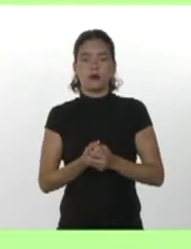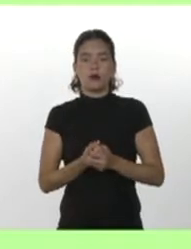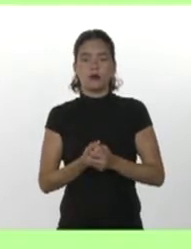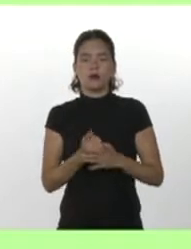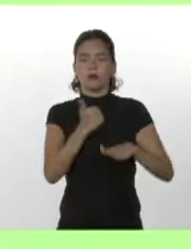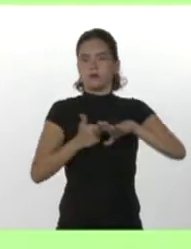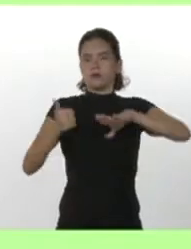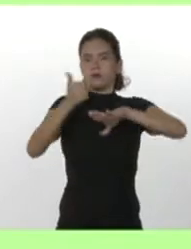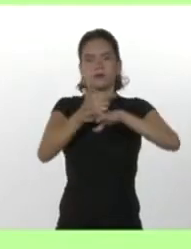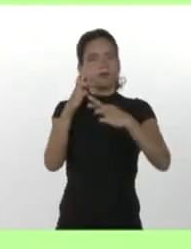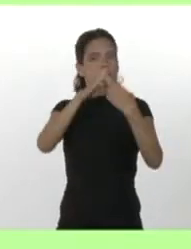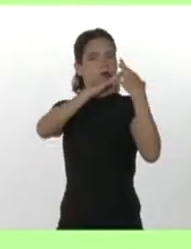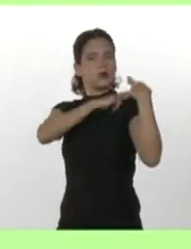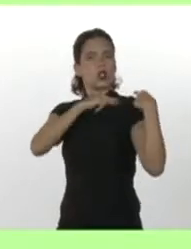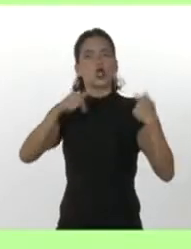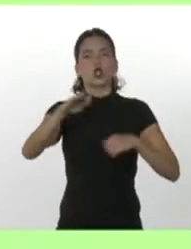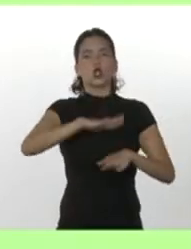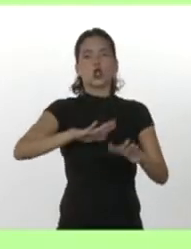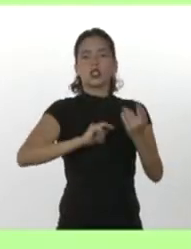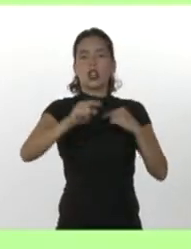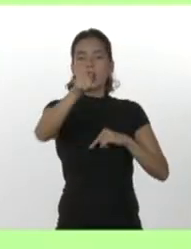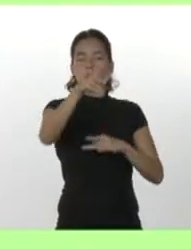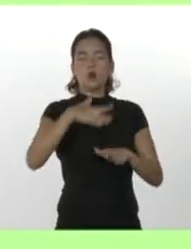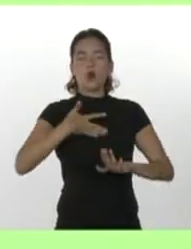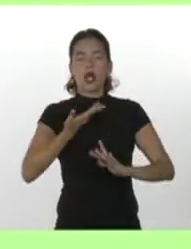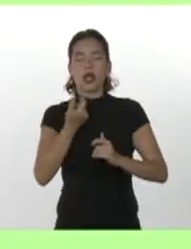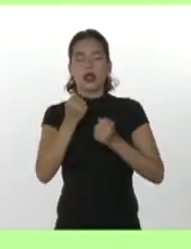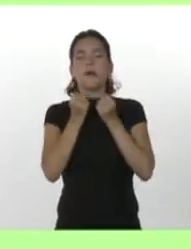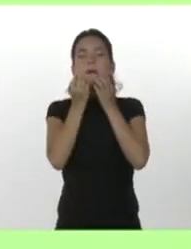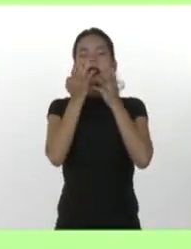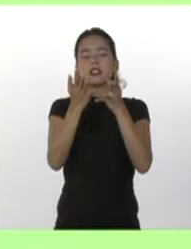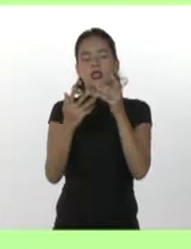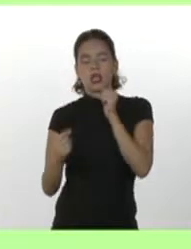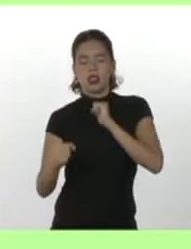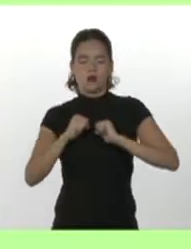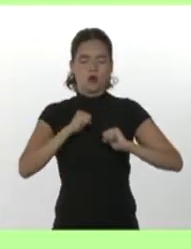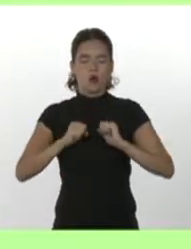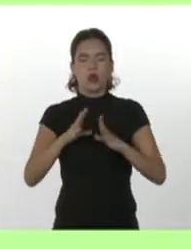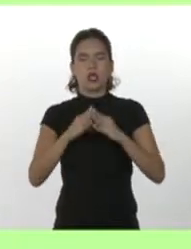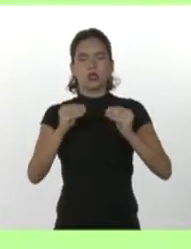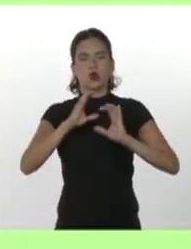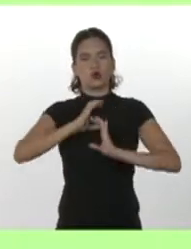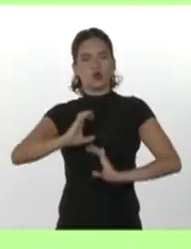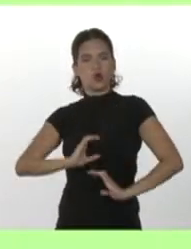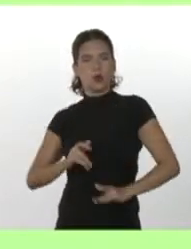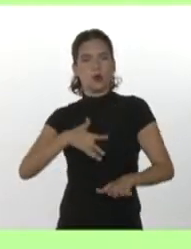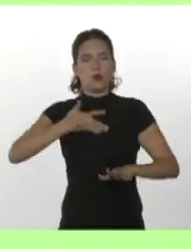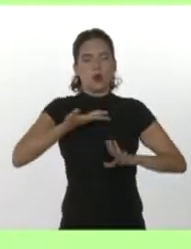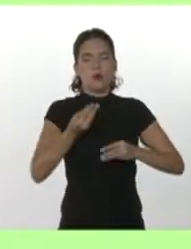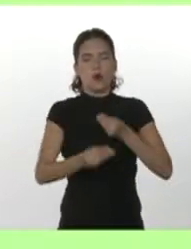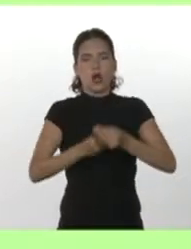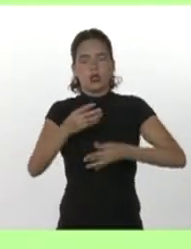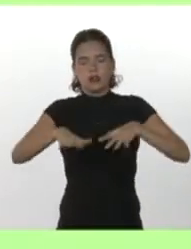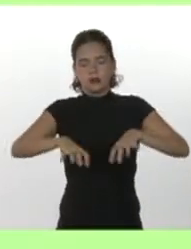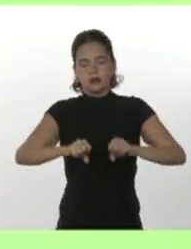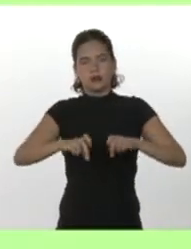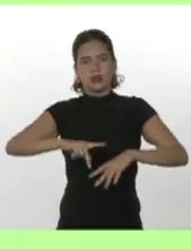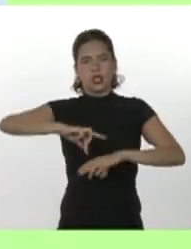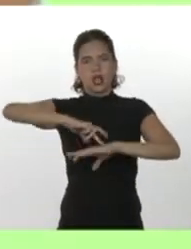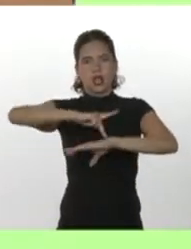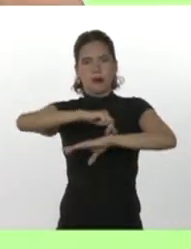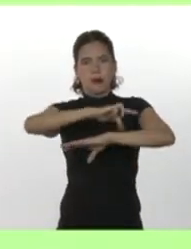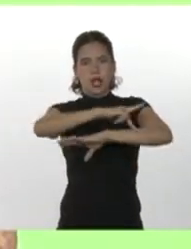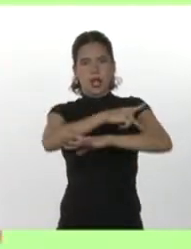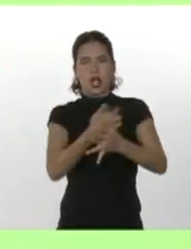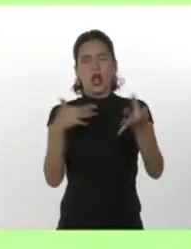adulto significativo, donde él pueda expresarse y mover todo su cuerpo. Podemos hacerles algunos masajes en las piernas en la